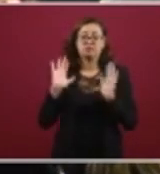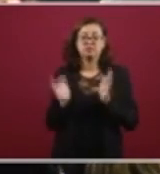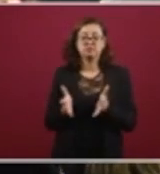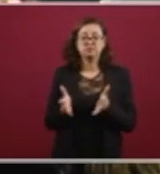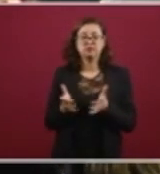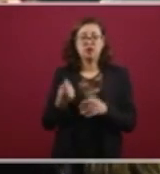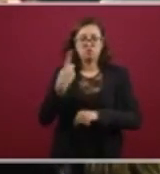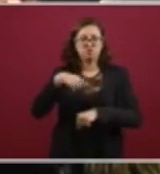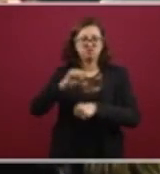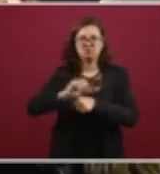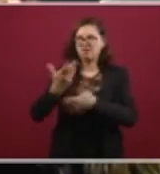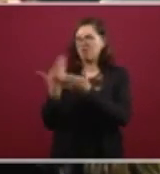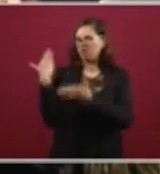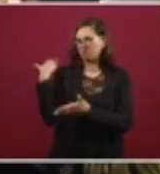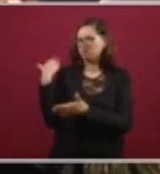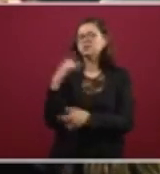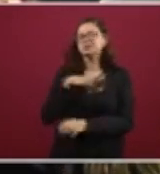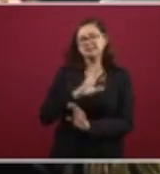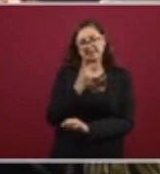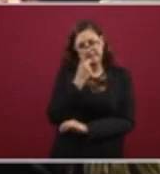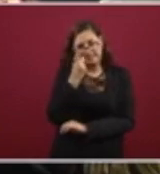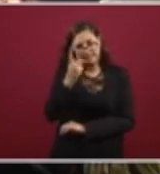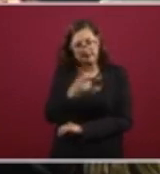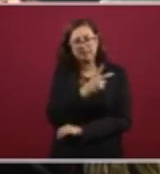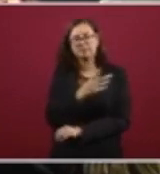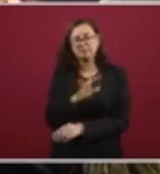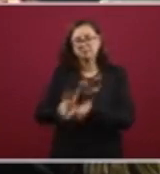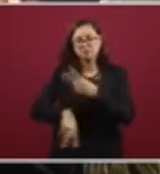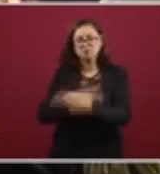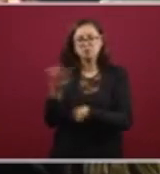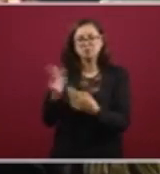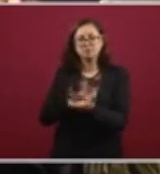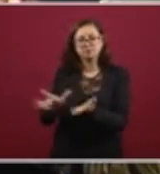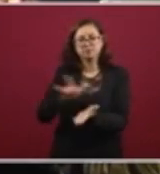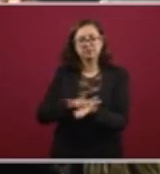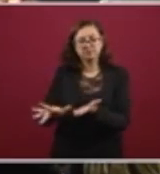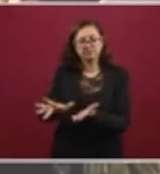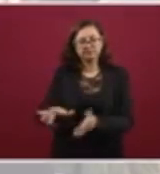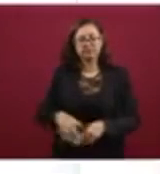la semana pasada, a todos